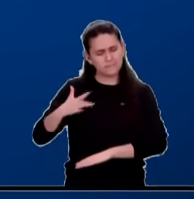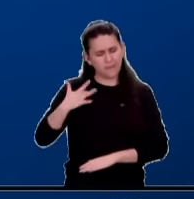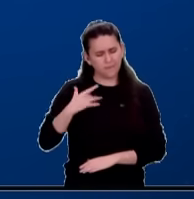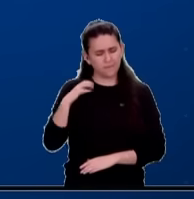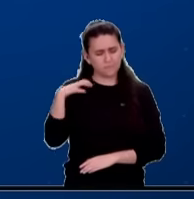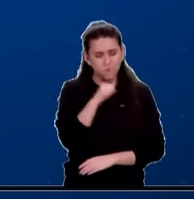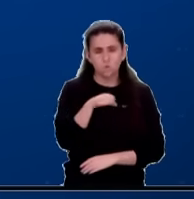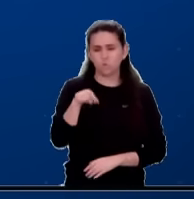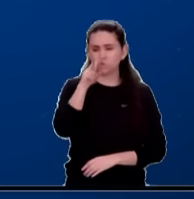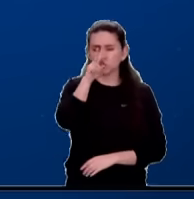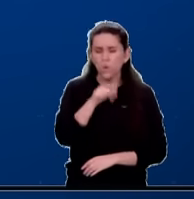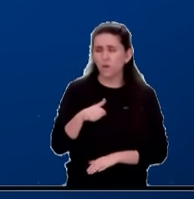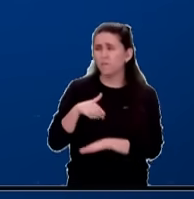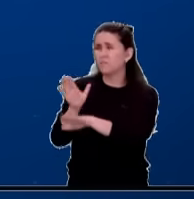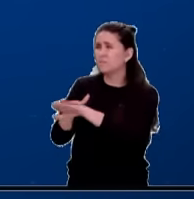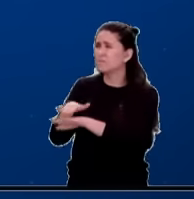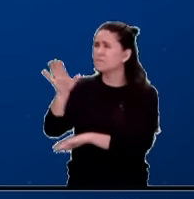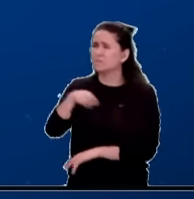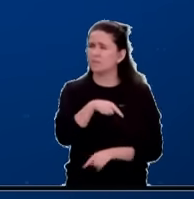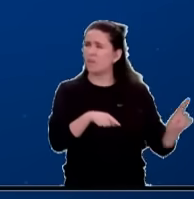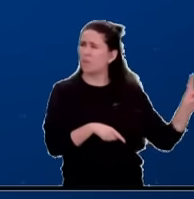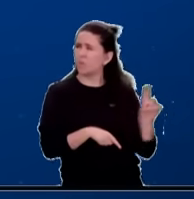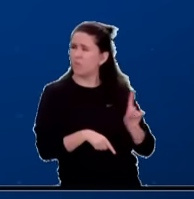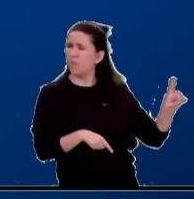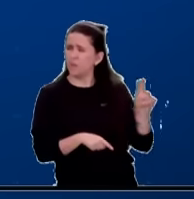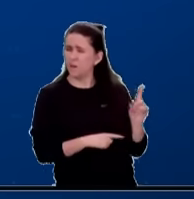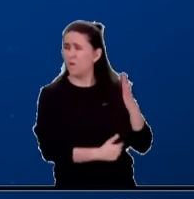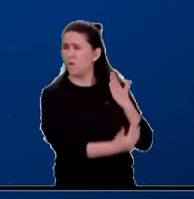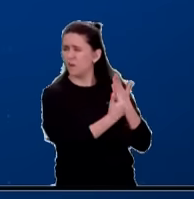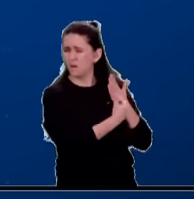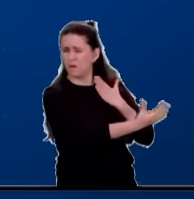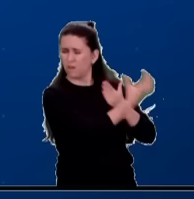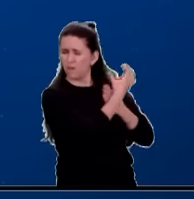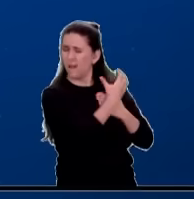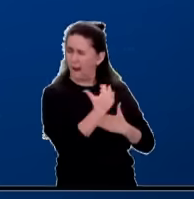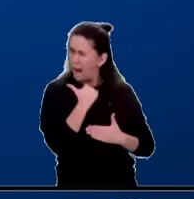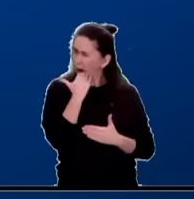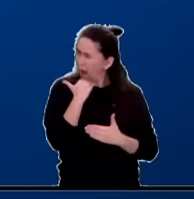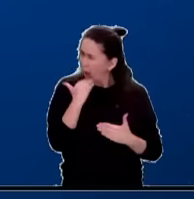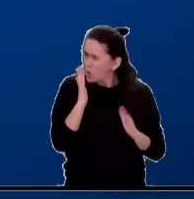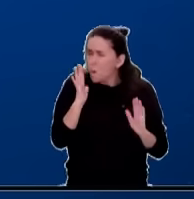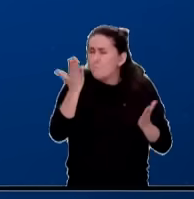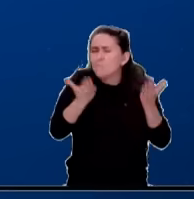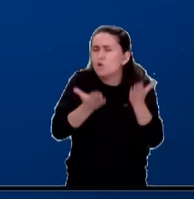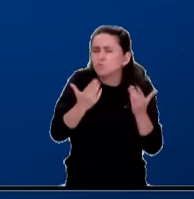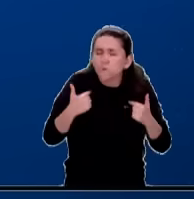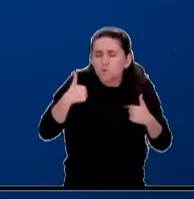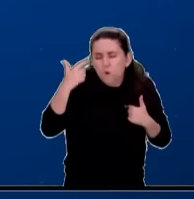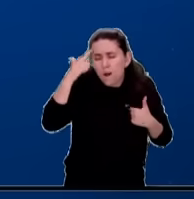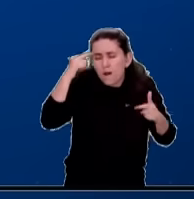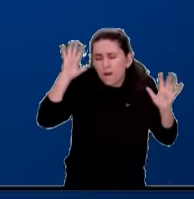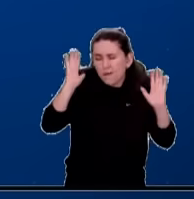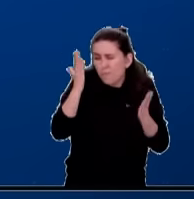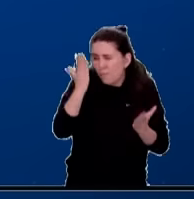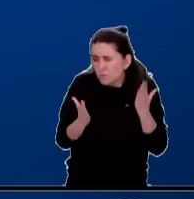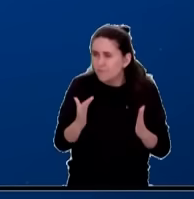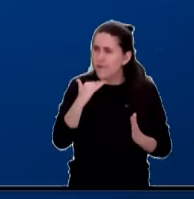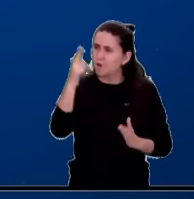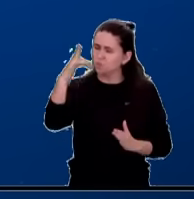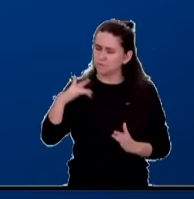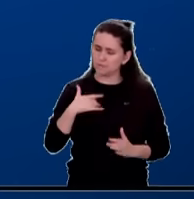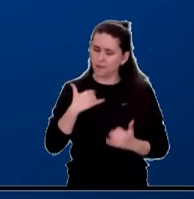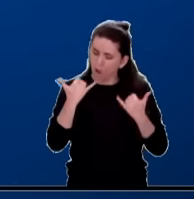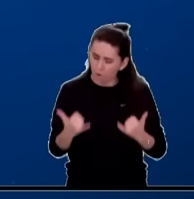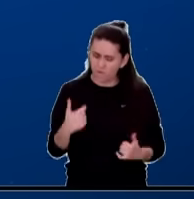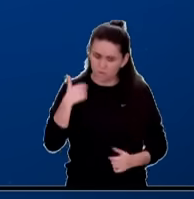pronto le dijo, esta persona me está hablando, me está molestando, no sé, pensando en varias hipótesis, ¿hubo alguna señal que